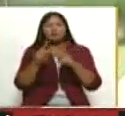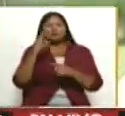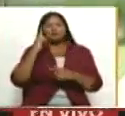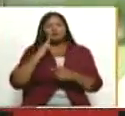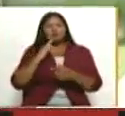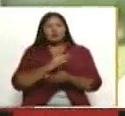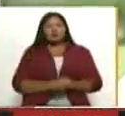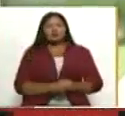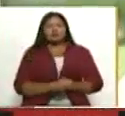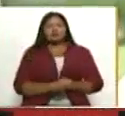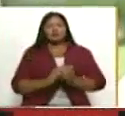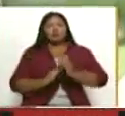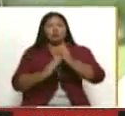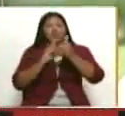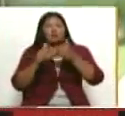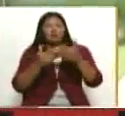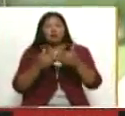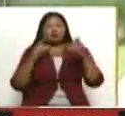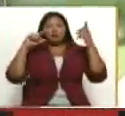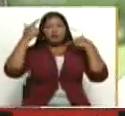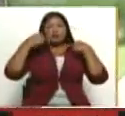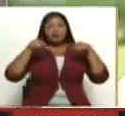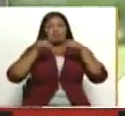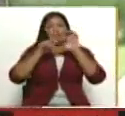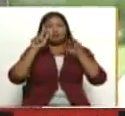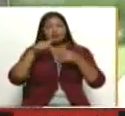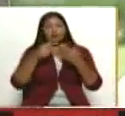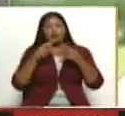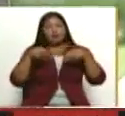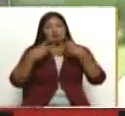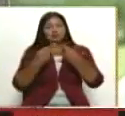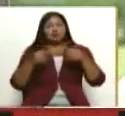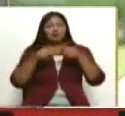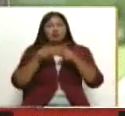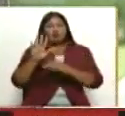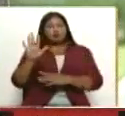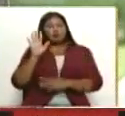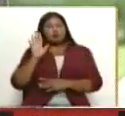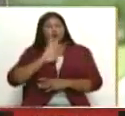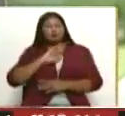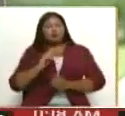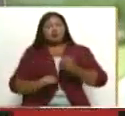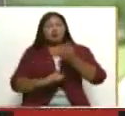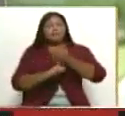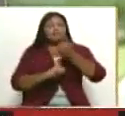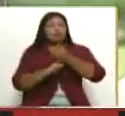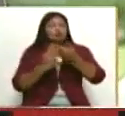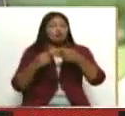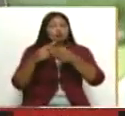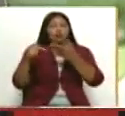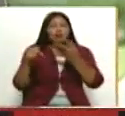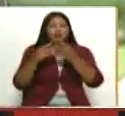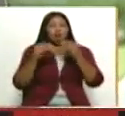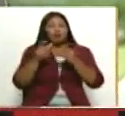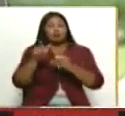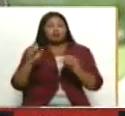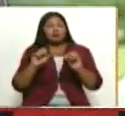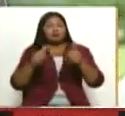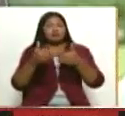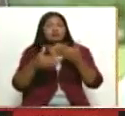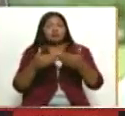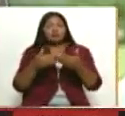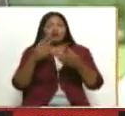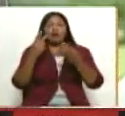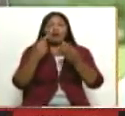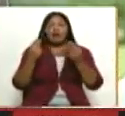Bolívar y del comandante Hugo Chávez, ratifica su compromiso y respaldo a todas las iniciativas y